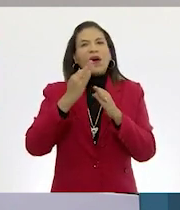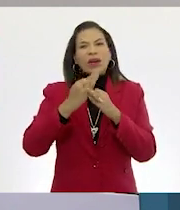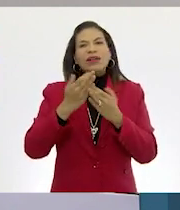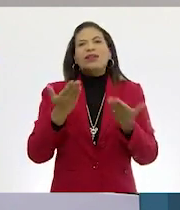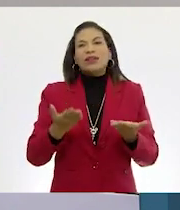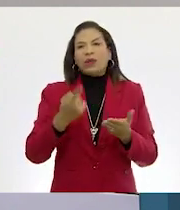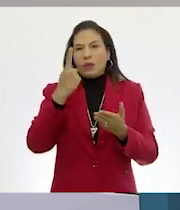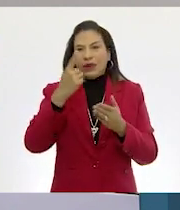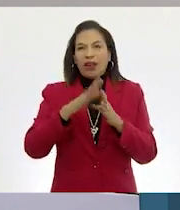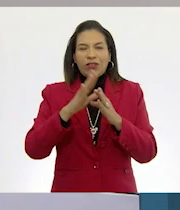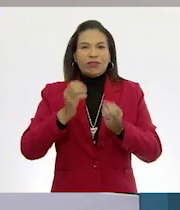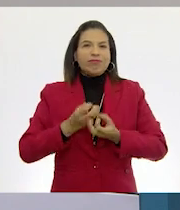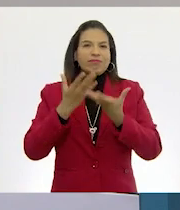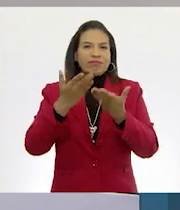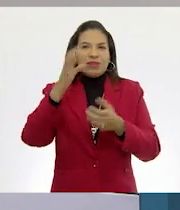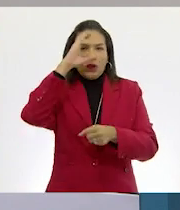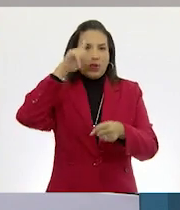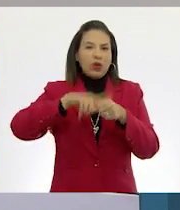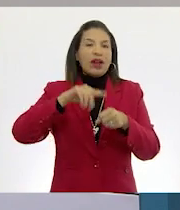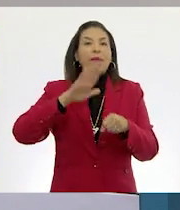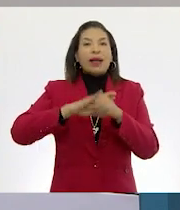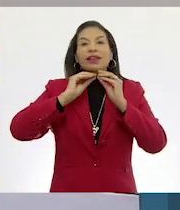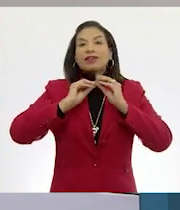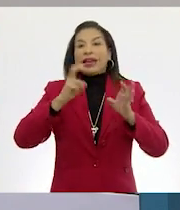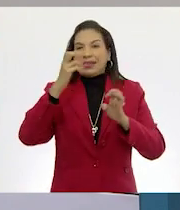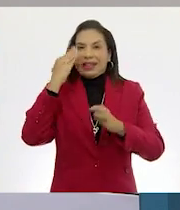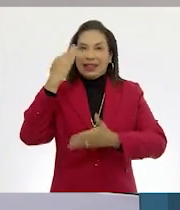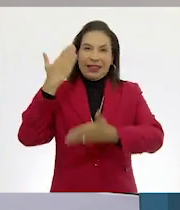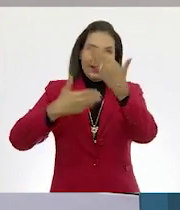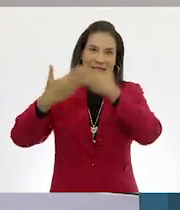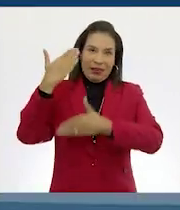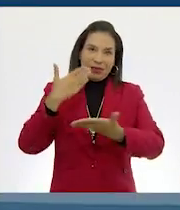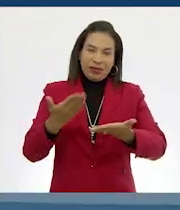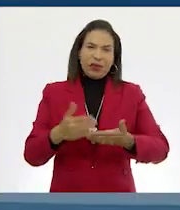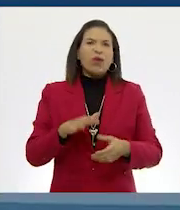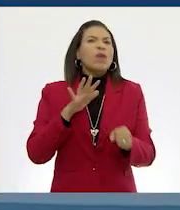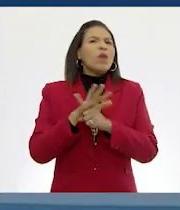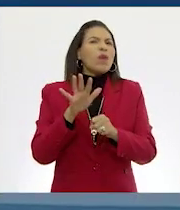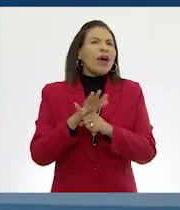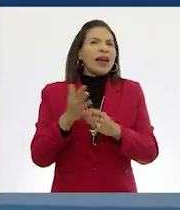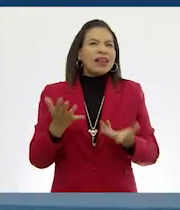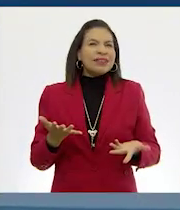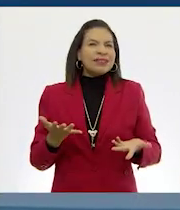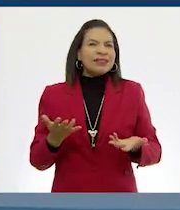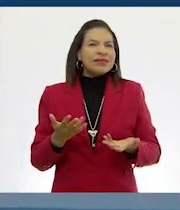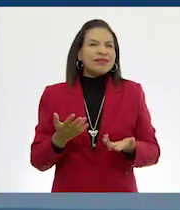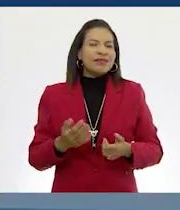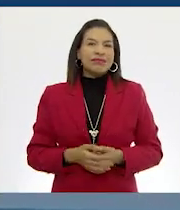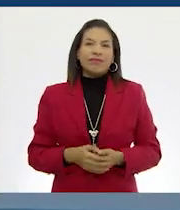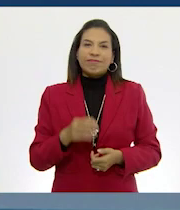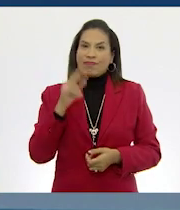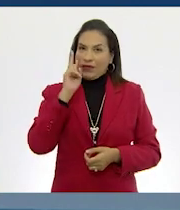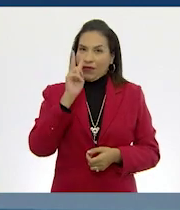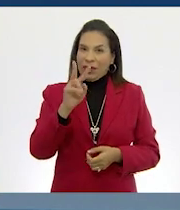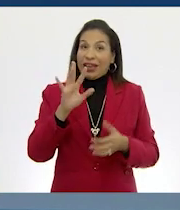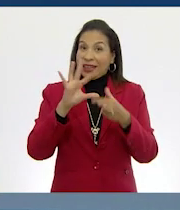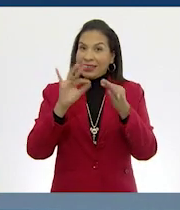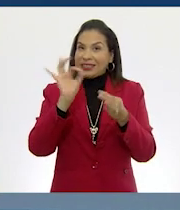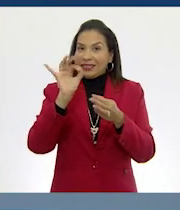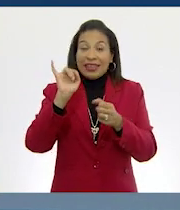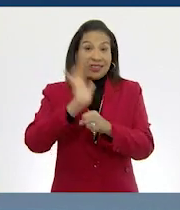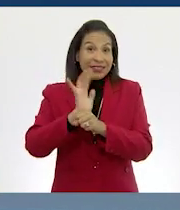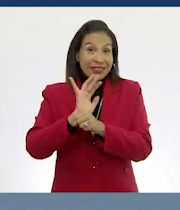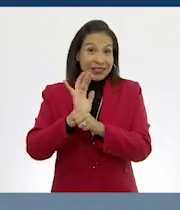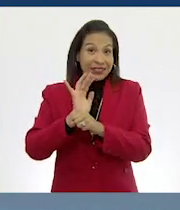revisar una de las expresiones culturales que más se difundieron en aquella época? ¿Cuál será, maestra? ¿Vamos a hablar del